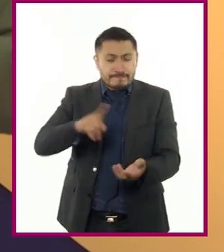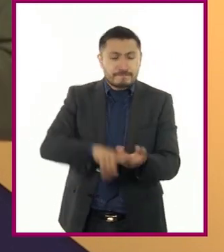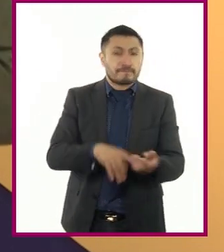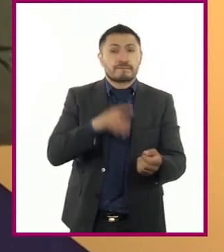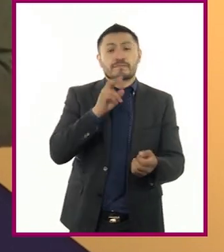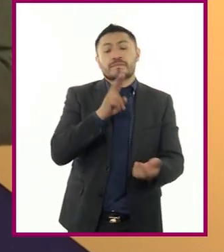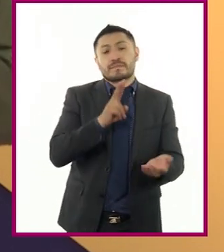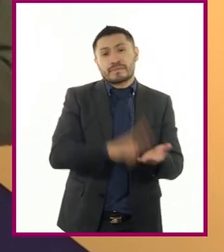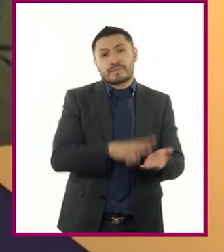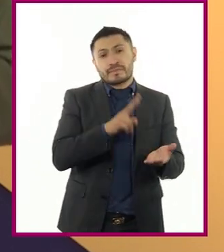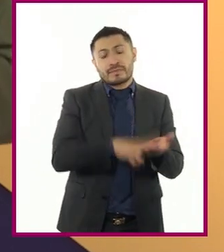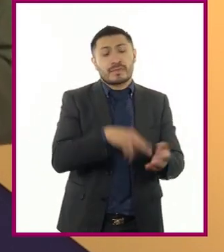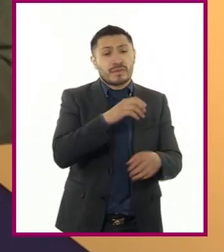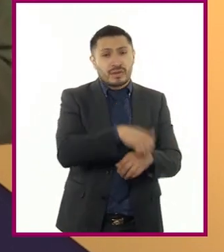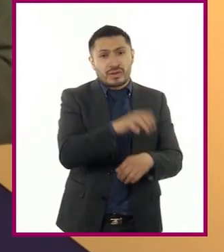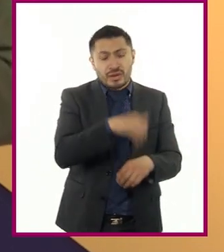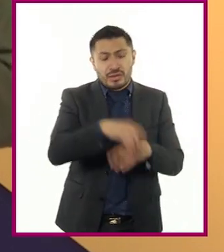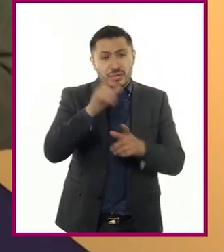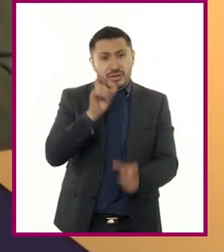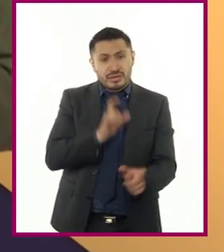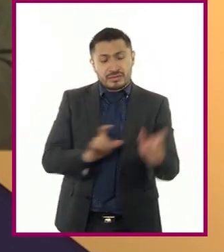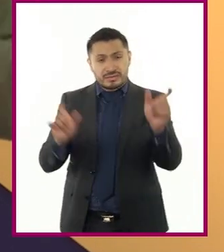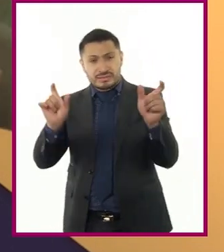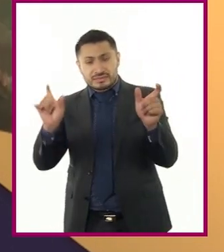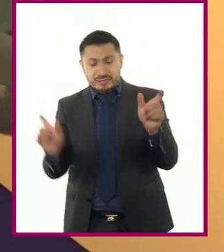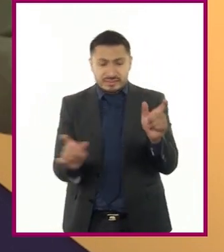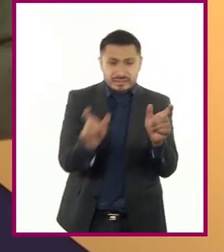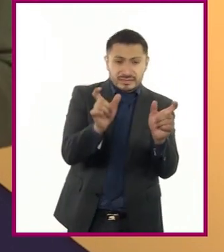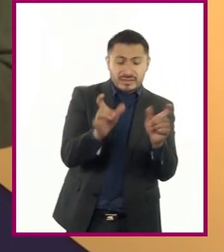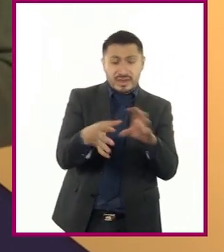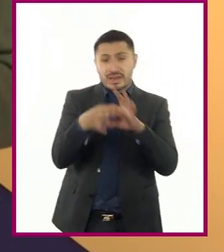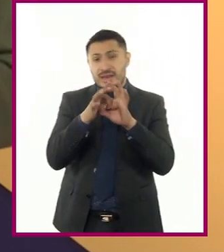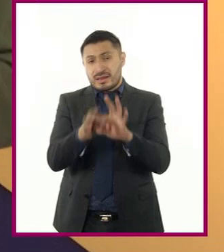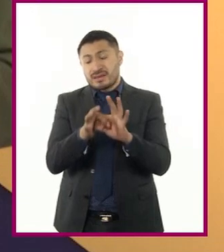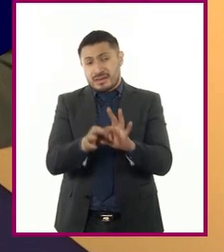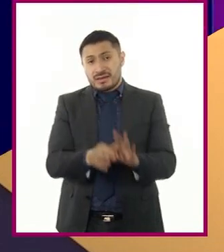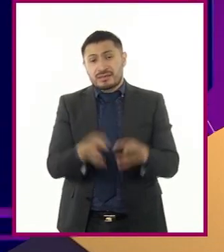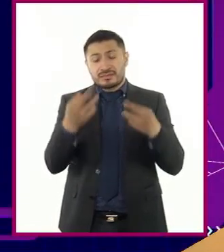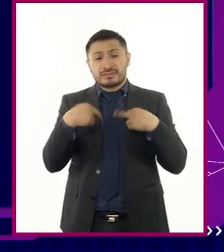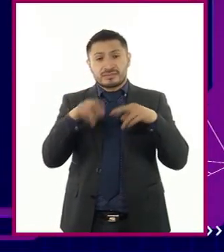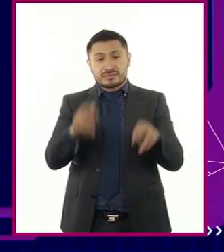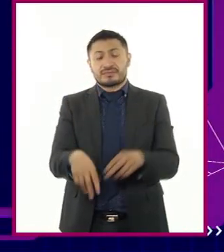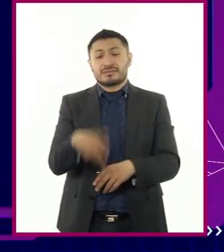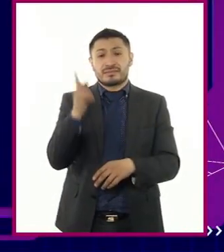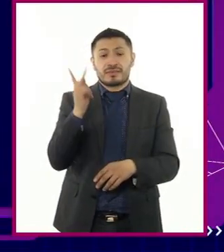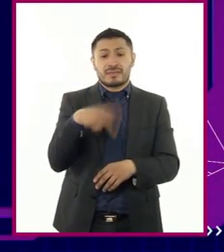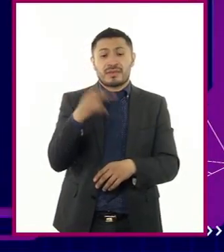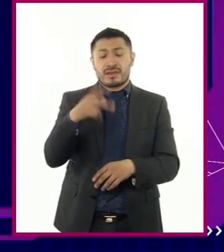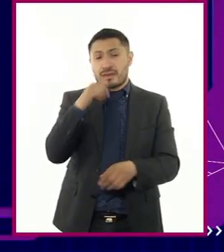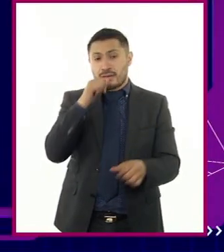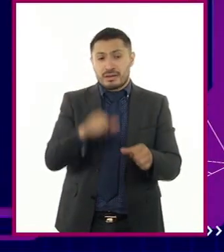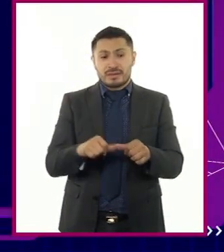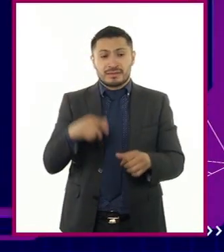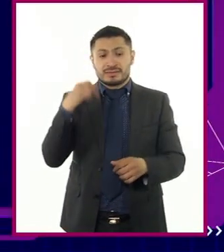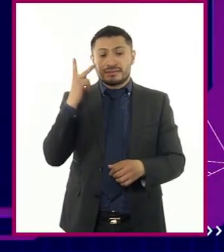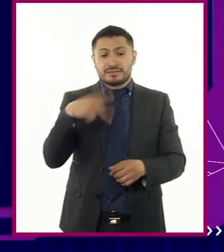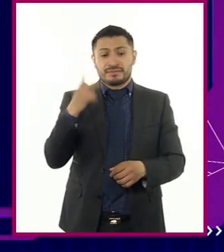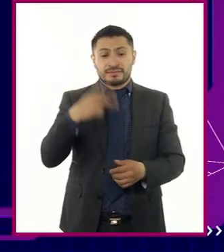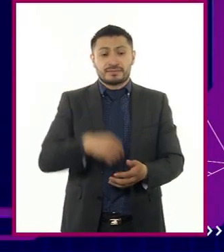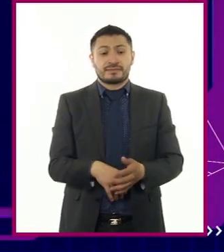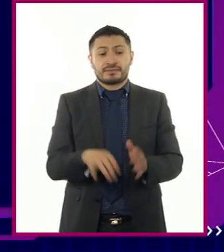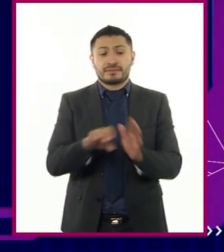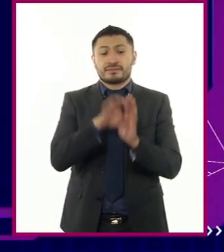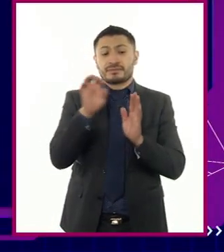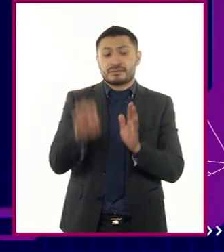valores correspondientes de las magnitudes relacionadas y se representa con la letra K. Por ejemplo, en la tabla